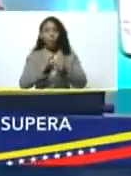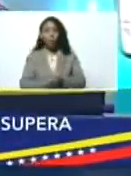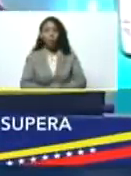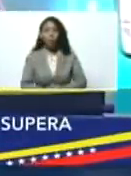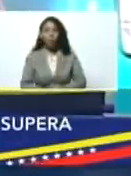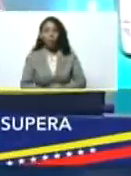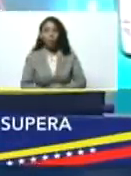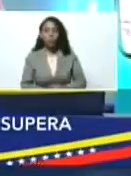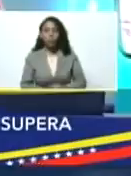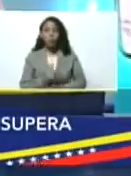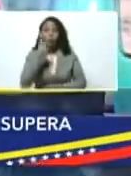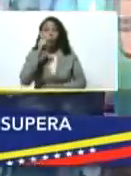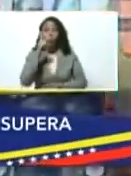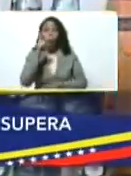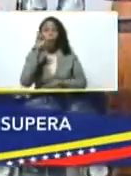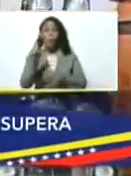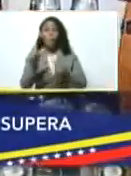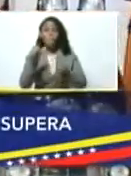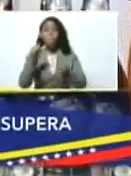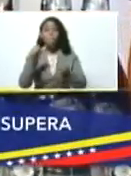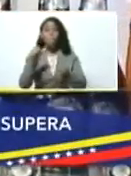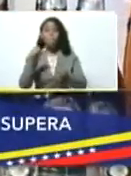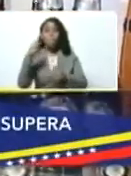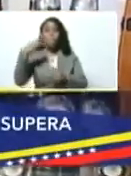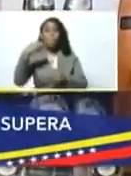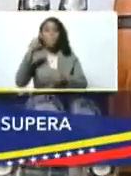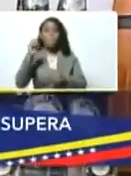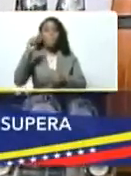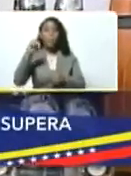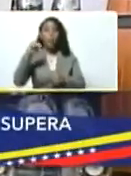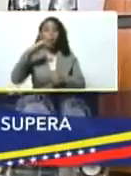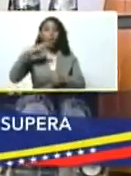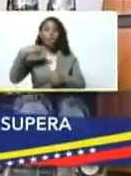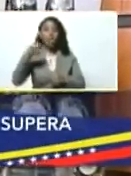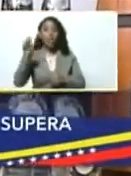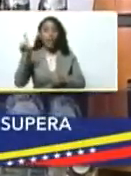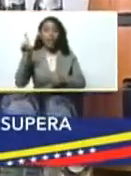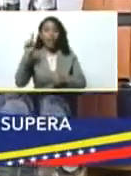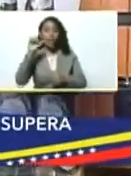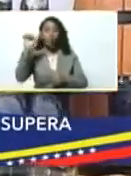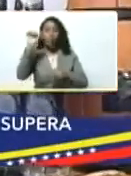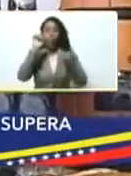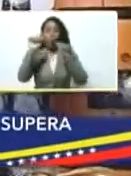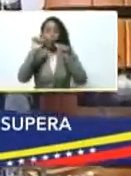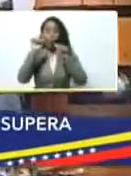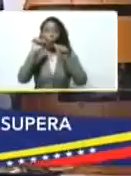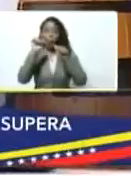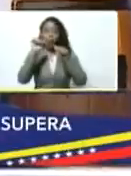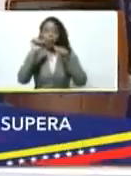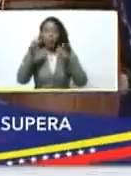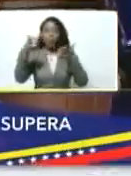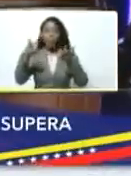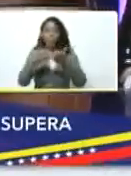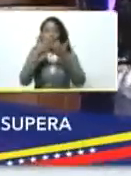Un ponche crema, lo llamaban así, pero eso, una crema de